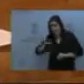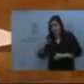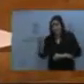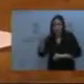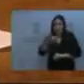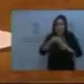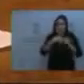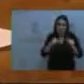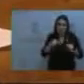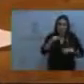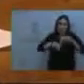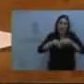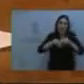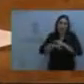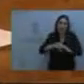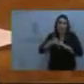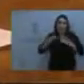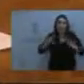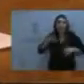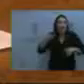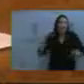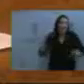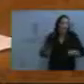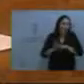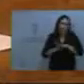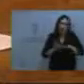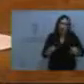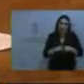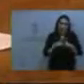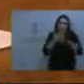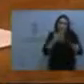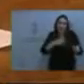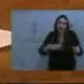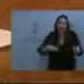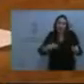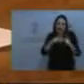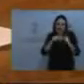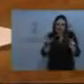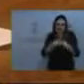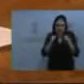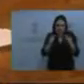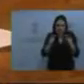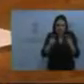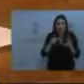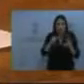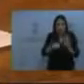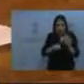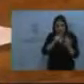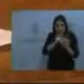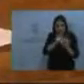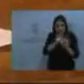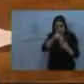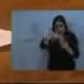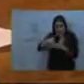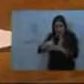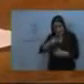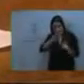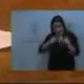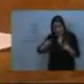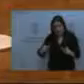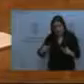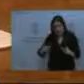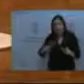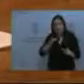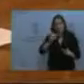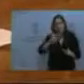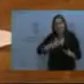más accesibles, con independencia de la titularidad de los mismos. Como saben, este es el objetivo demandado por los ciudadanos y por